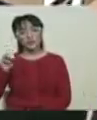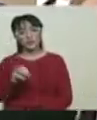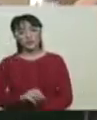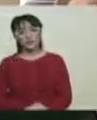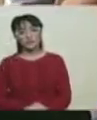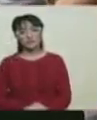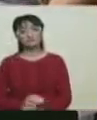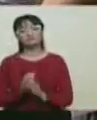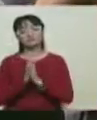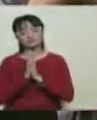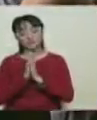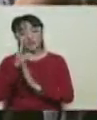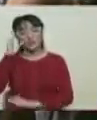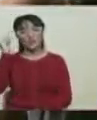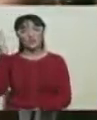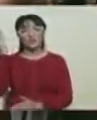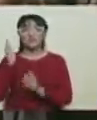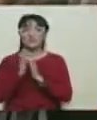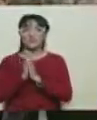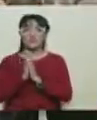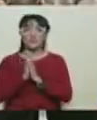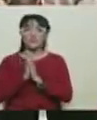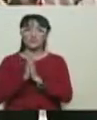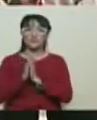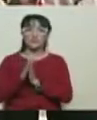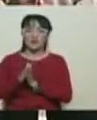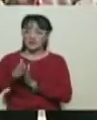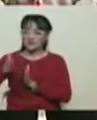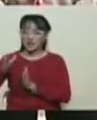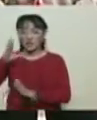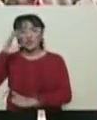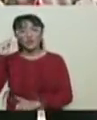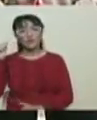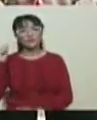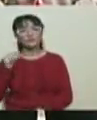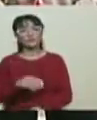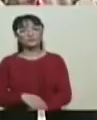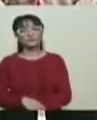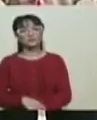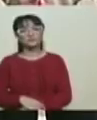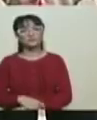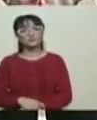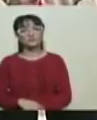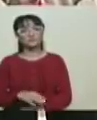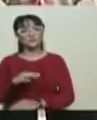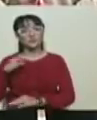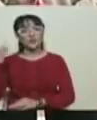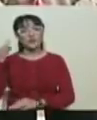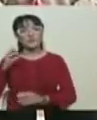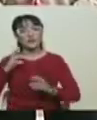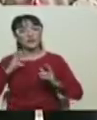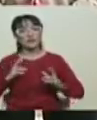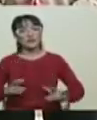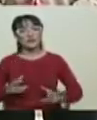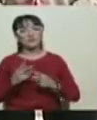Pido a Dios que lo tenga a su lado en su regazo. Su alma descanse en paz.